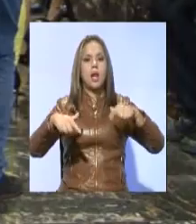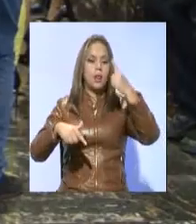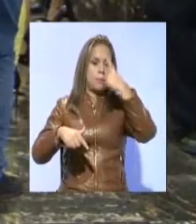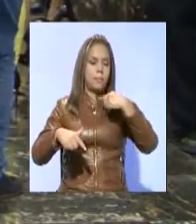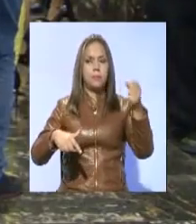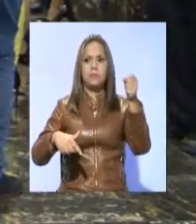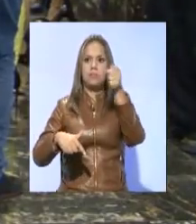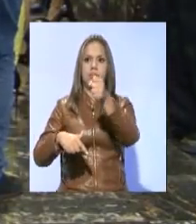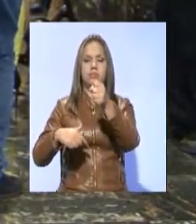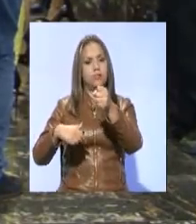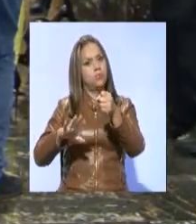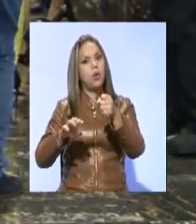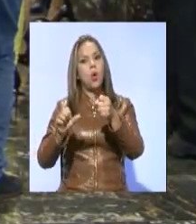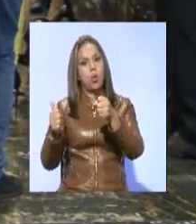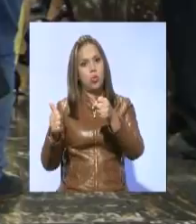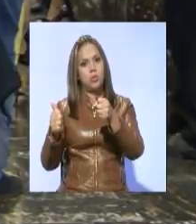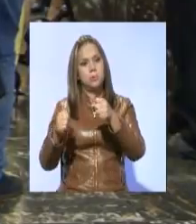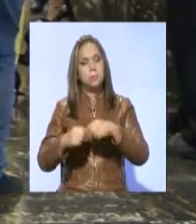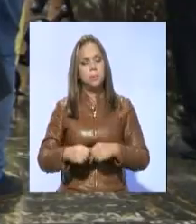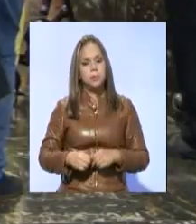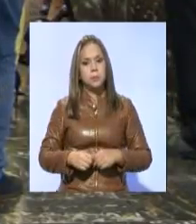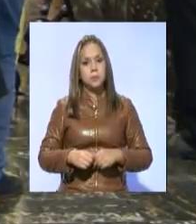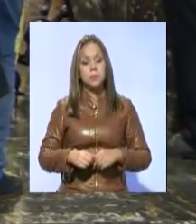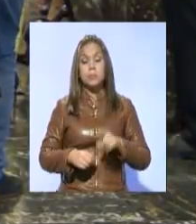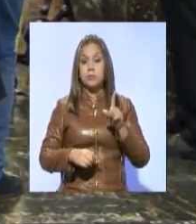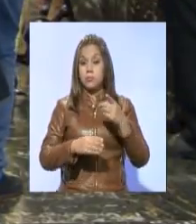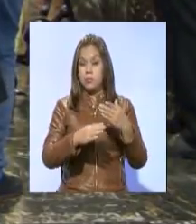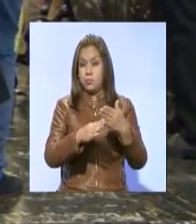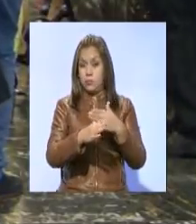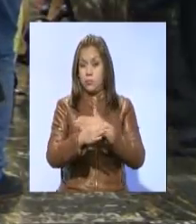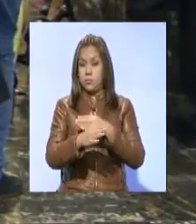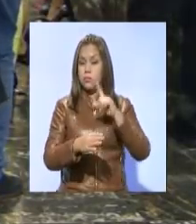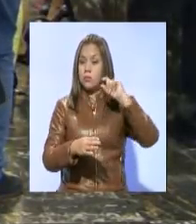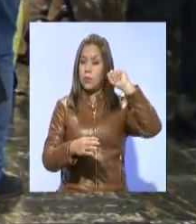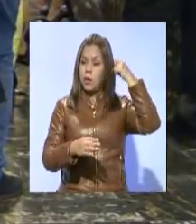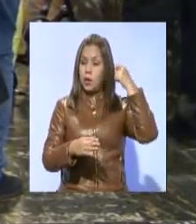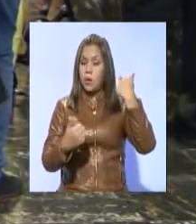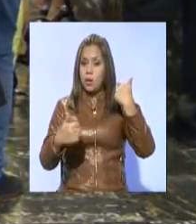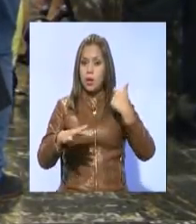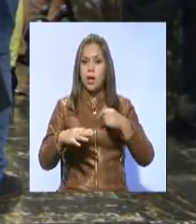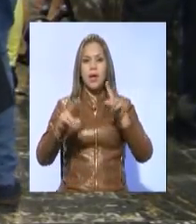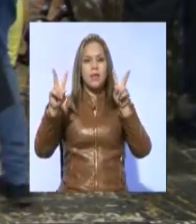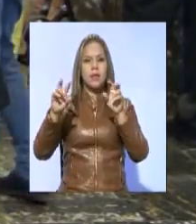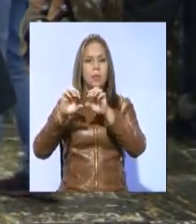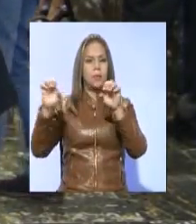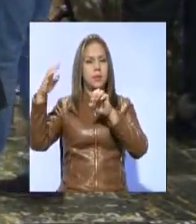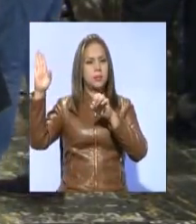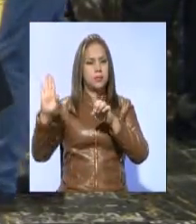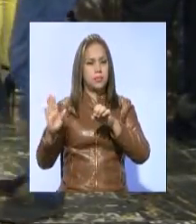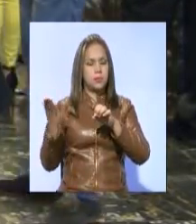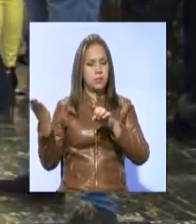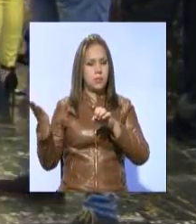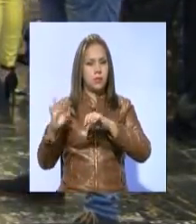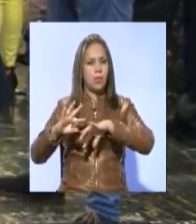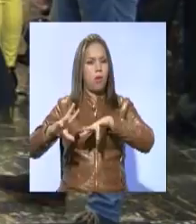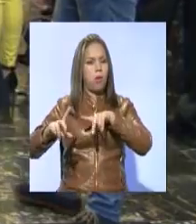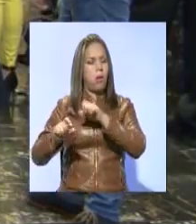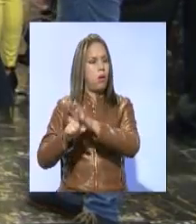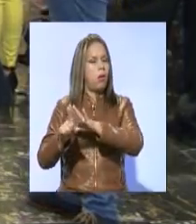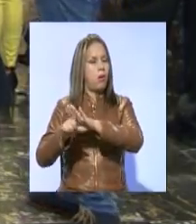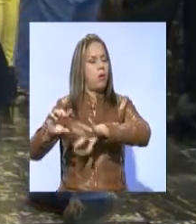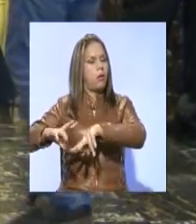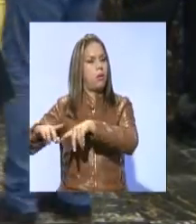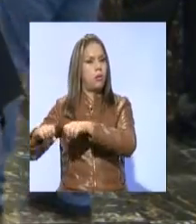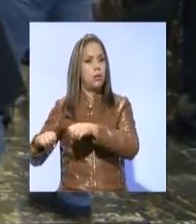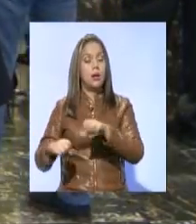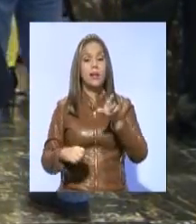terna. Como antecedentes, cabe recordar que una vez que se conoció esta trama de corrupción con empresa brasileña Odebrecht, el